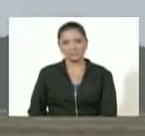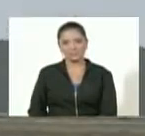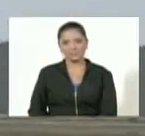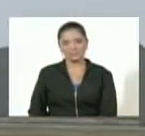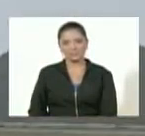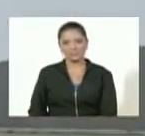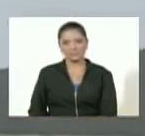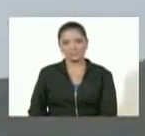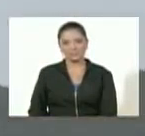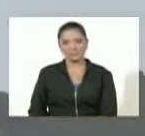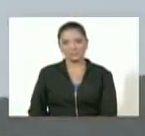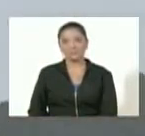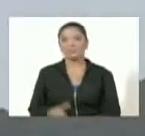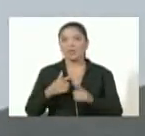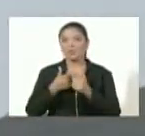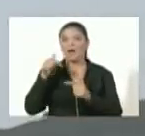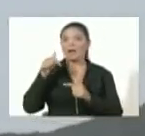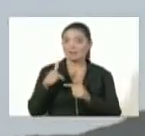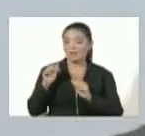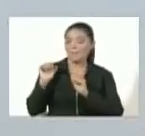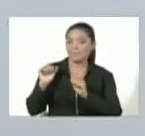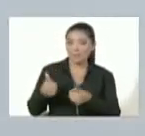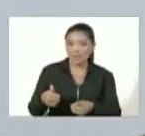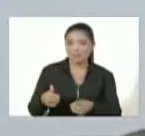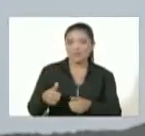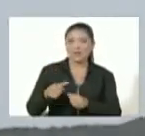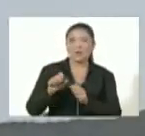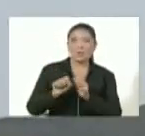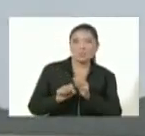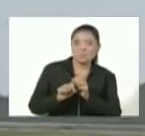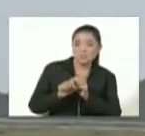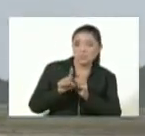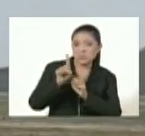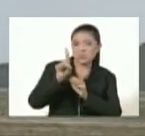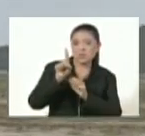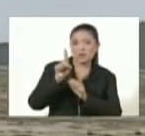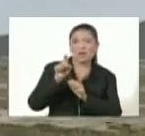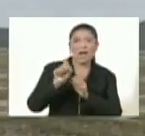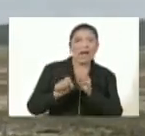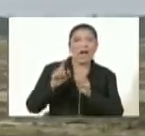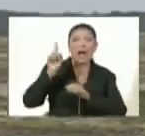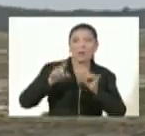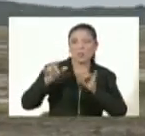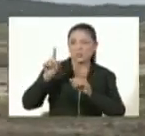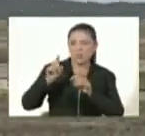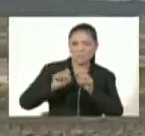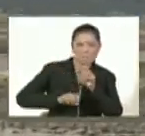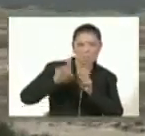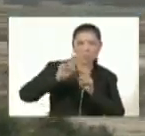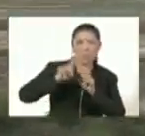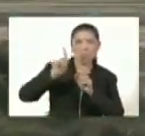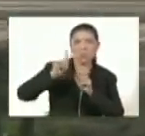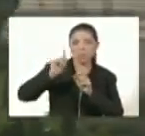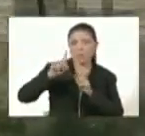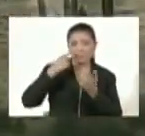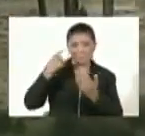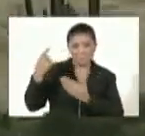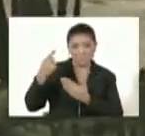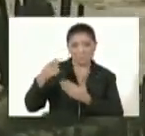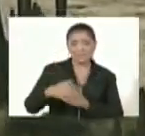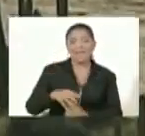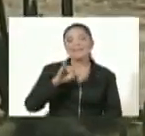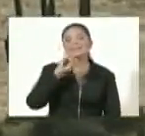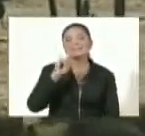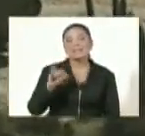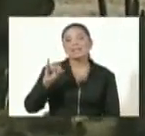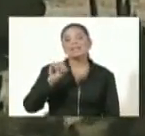En este sentido, aquí se procede al lanzamiento de varios misiles Eagle, como los, el